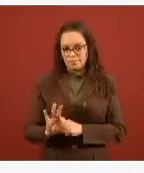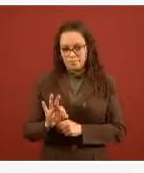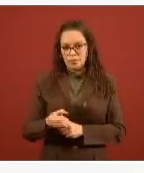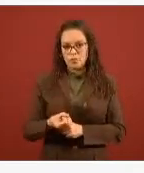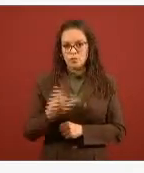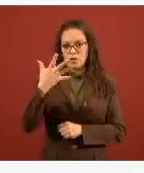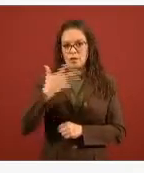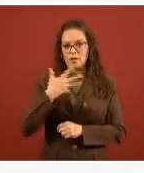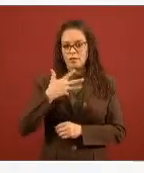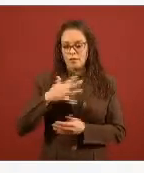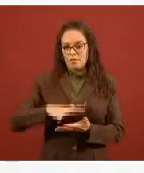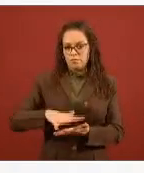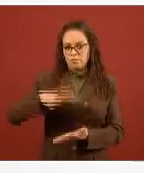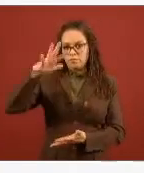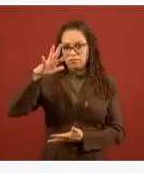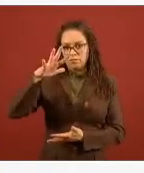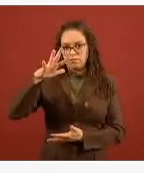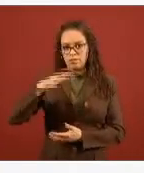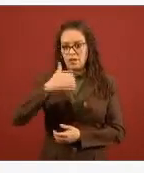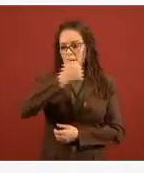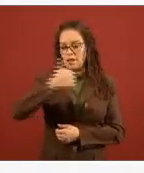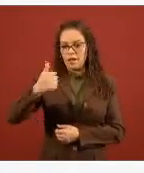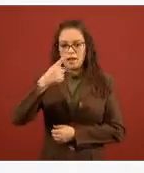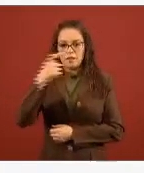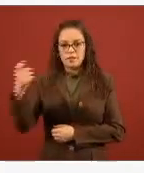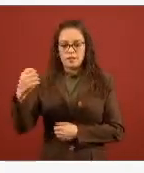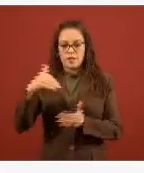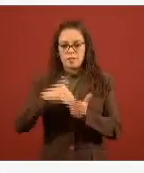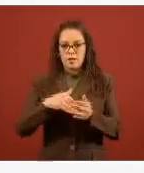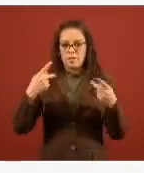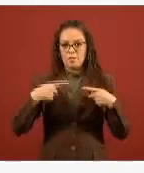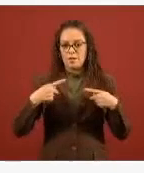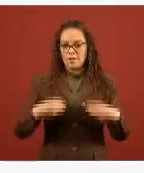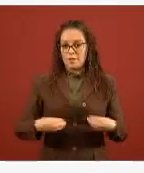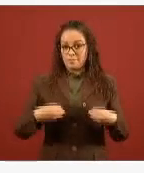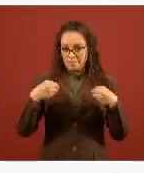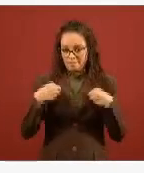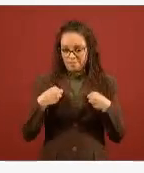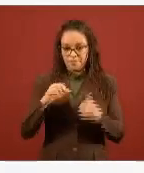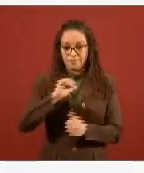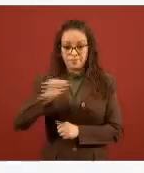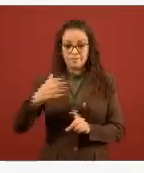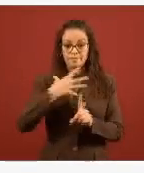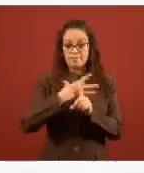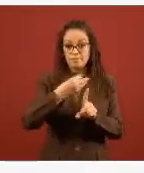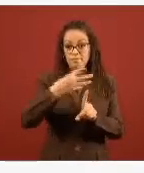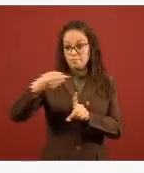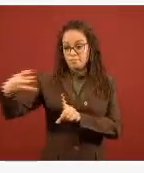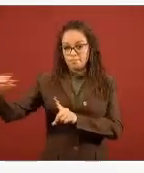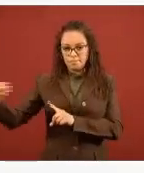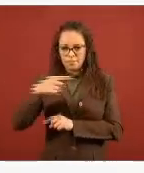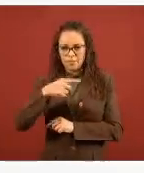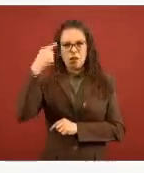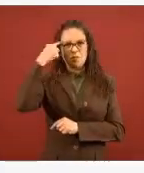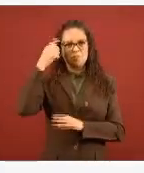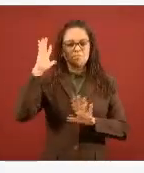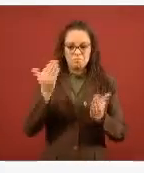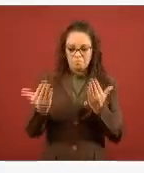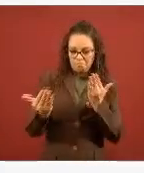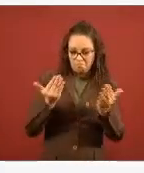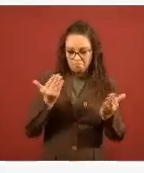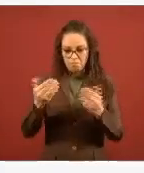acumulada por 100.000 habitantes. Entonces, cuando nosotros epidemiológicamente queremos hacer comparaciones entre